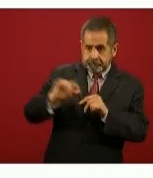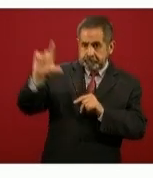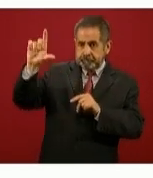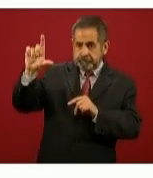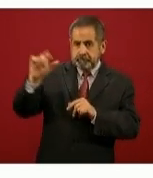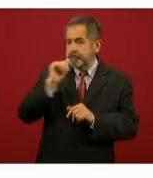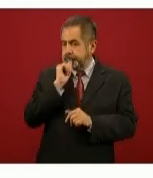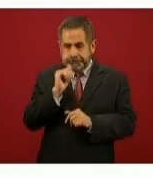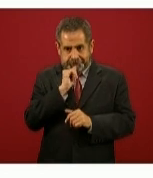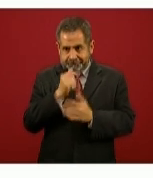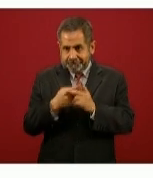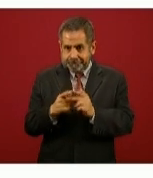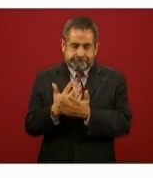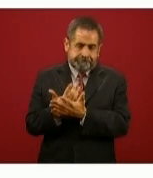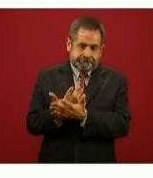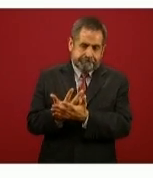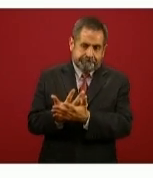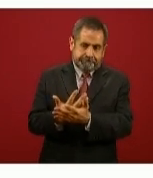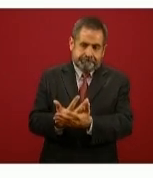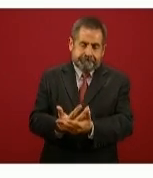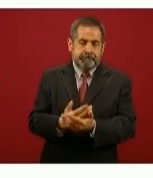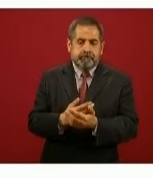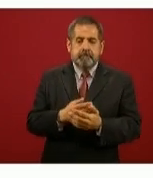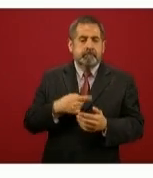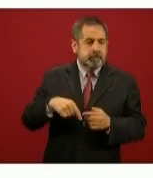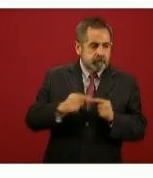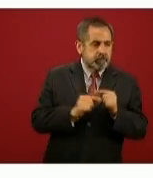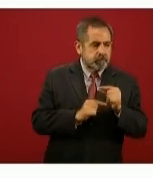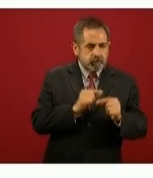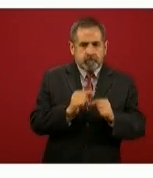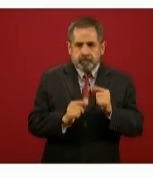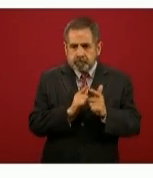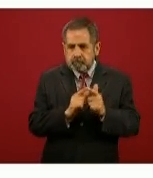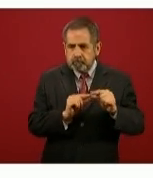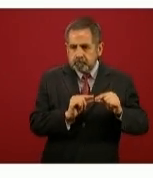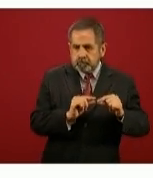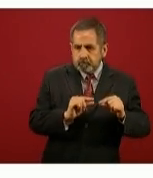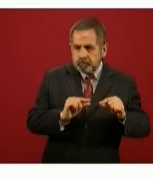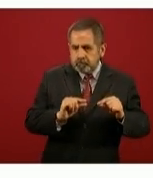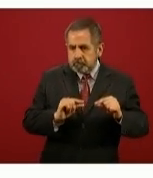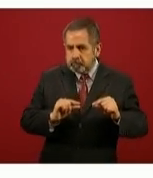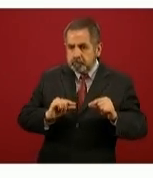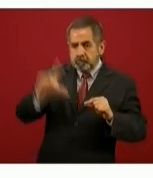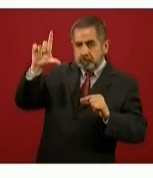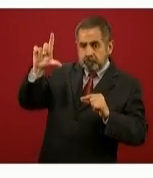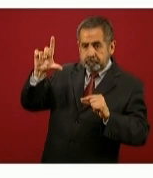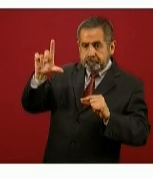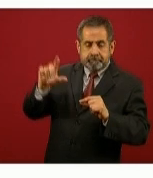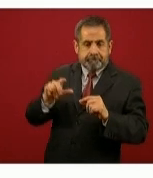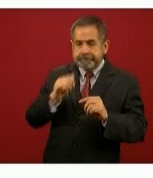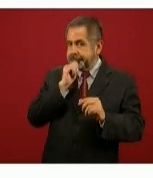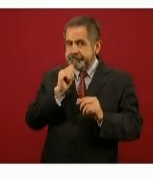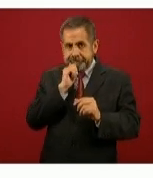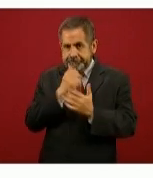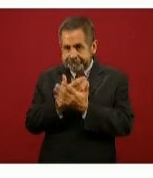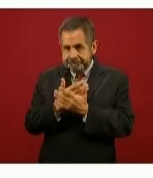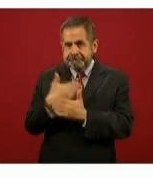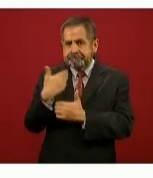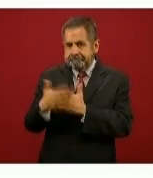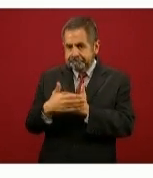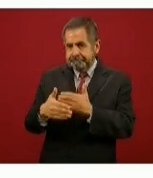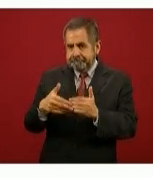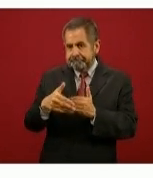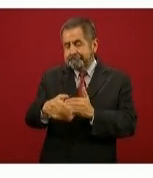Todavía no hemos llegado al punto en donde cambiamos de una propagación lenta a una propagación muy, muy acelerada. Y esta